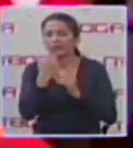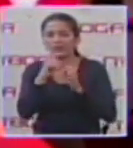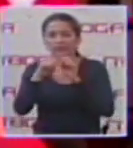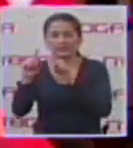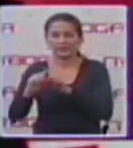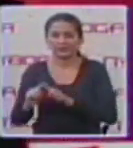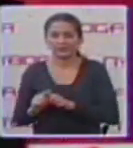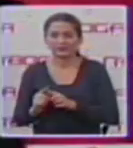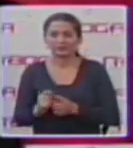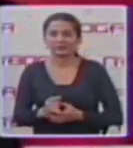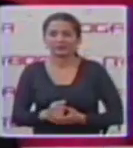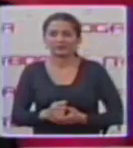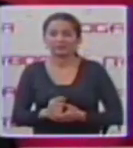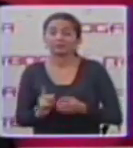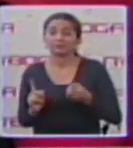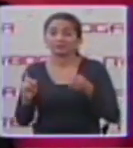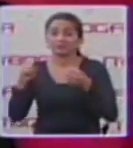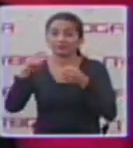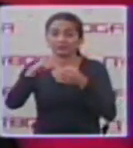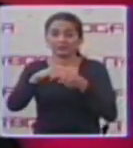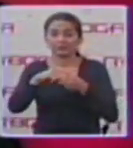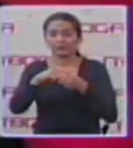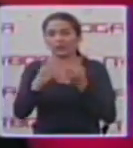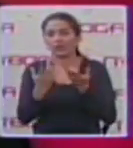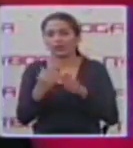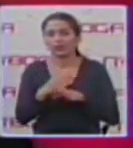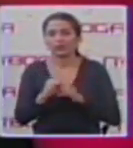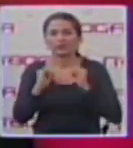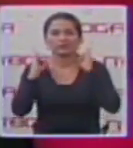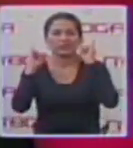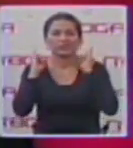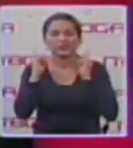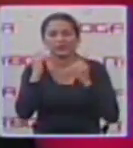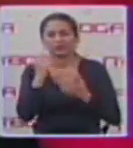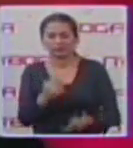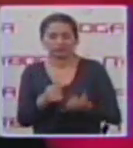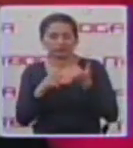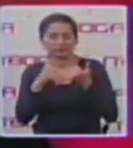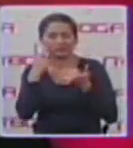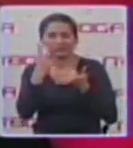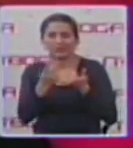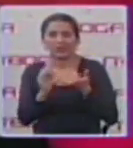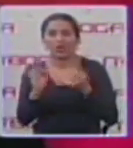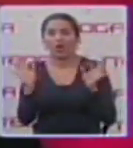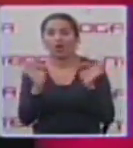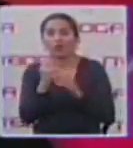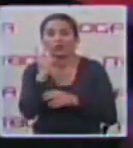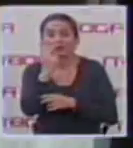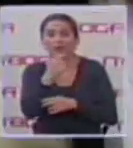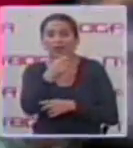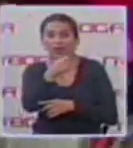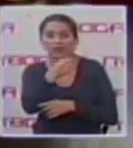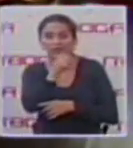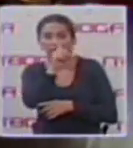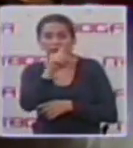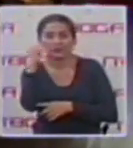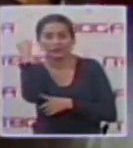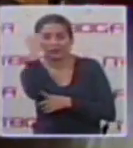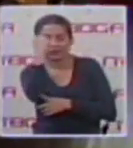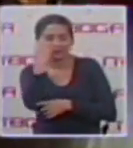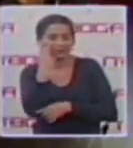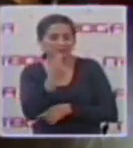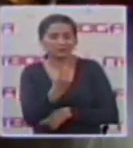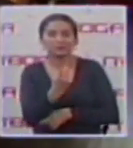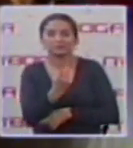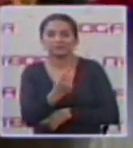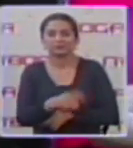contenido. Suscríbete para que tengas entretenimiento, humor. Tienes entrevistas muy divertidas, tienes un reality. El contenido que